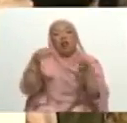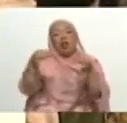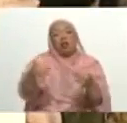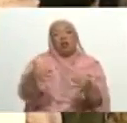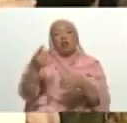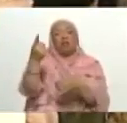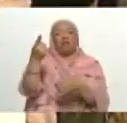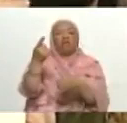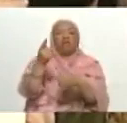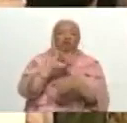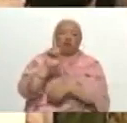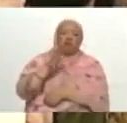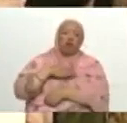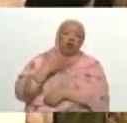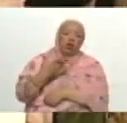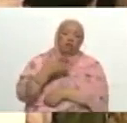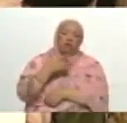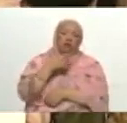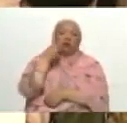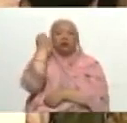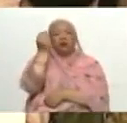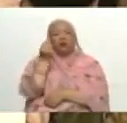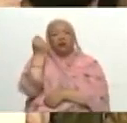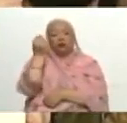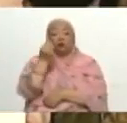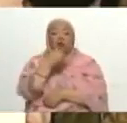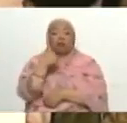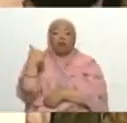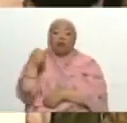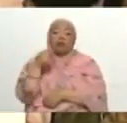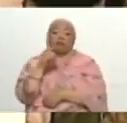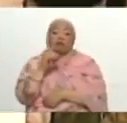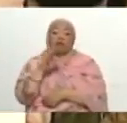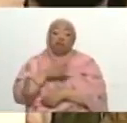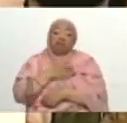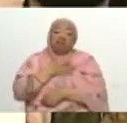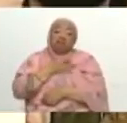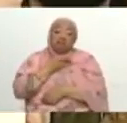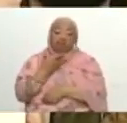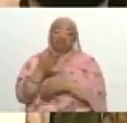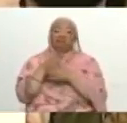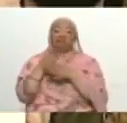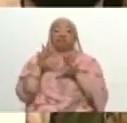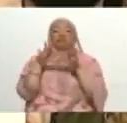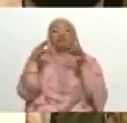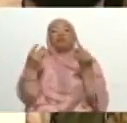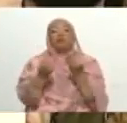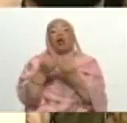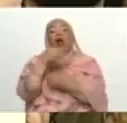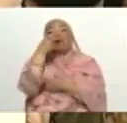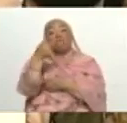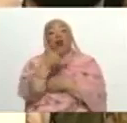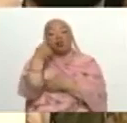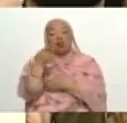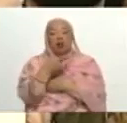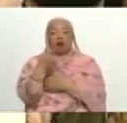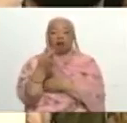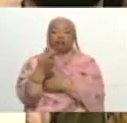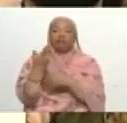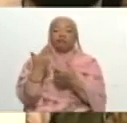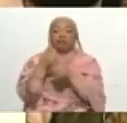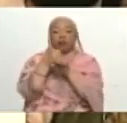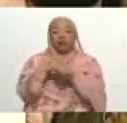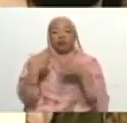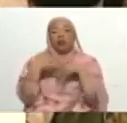Poder Legislativo es desear que Venezuela mantenga su política de soberanía, de